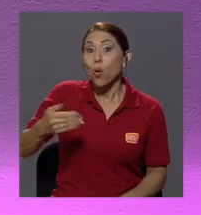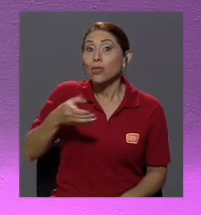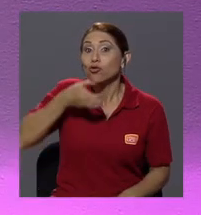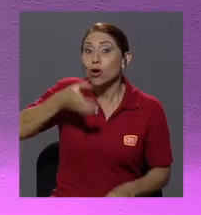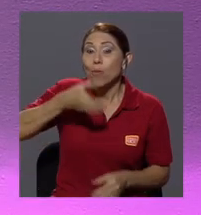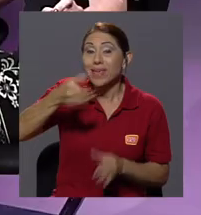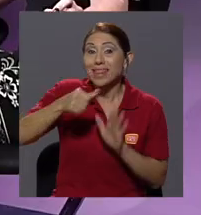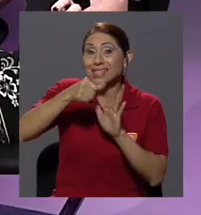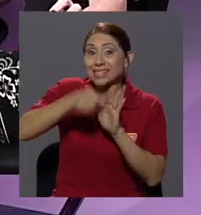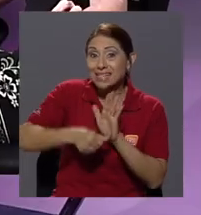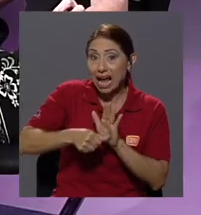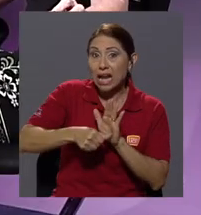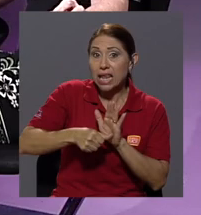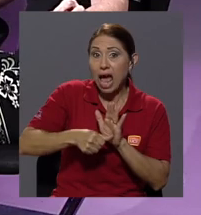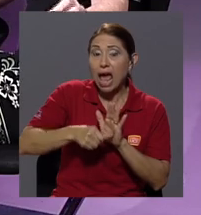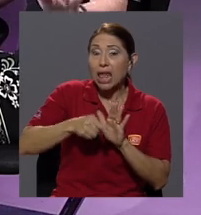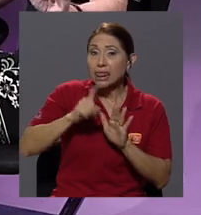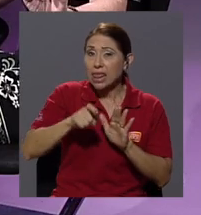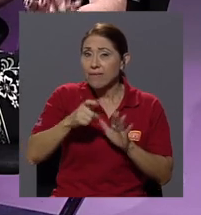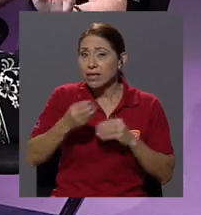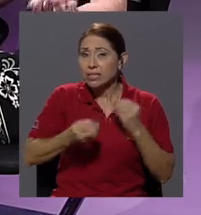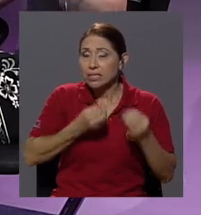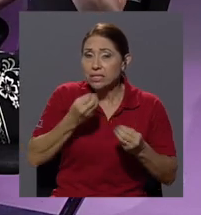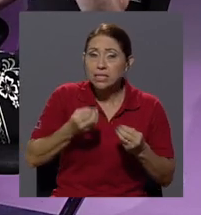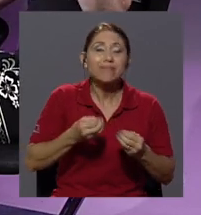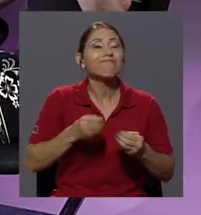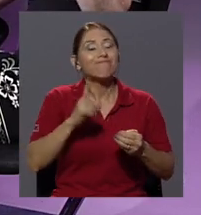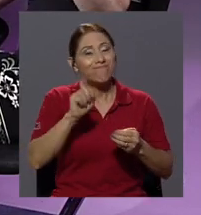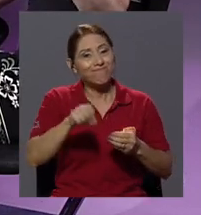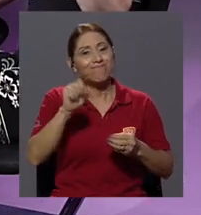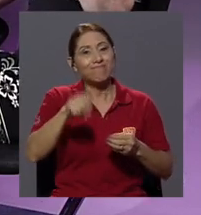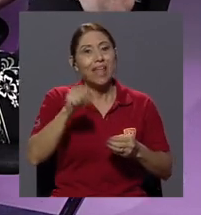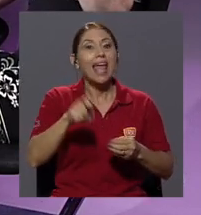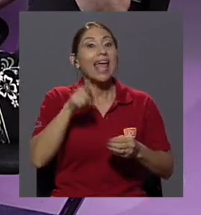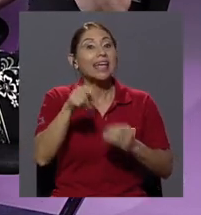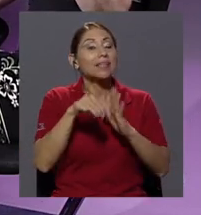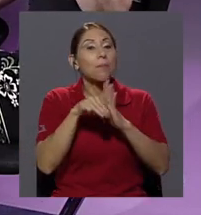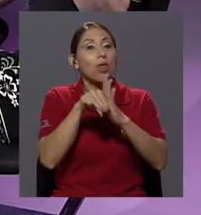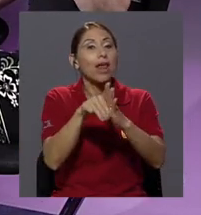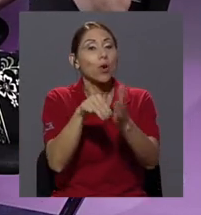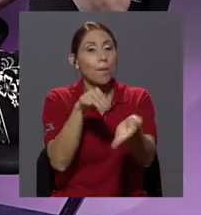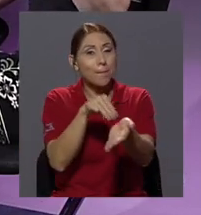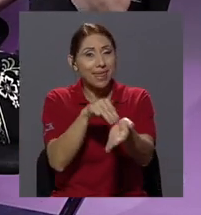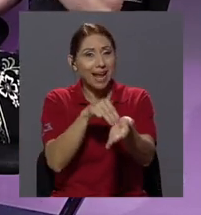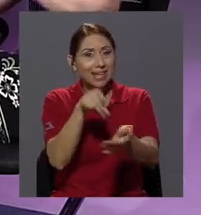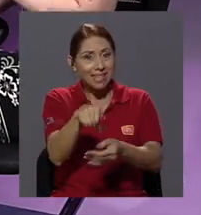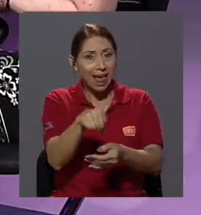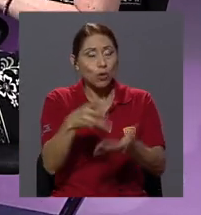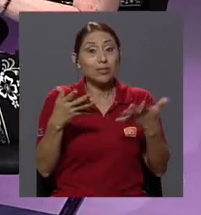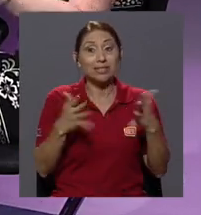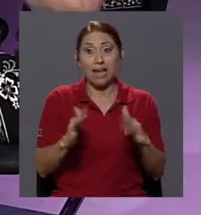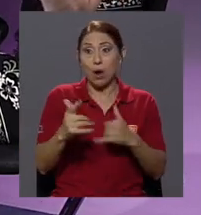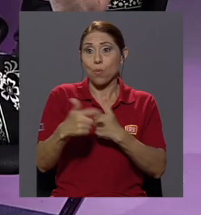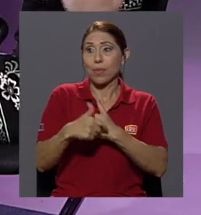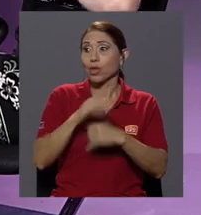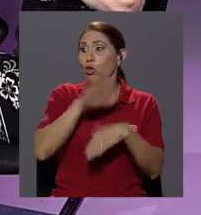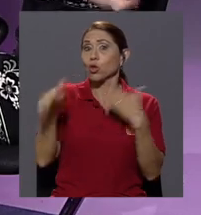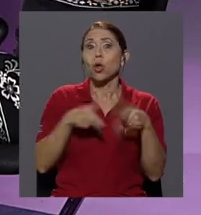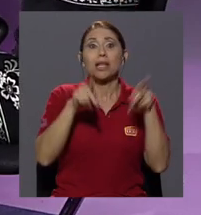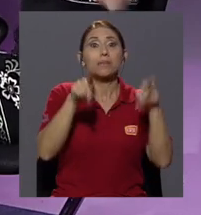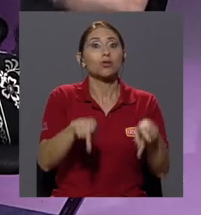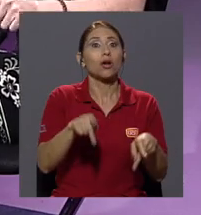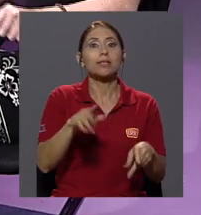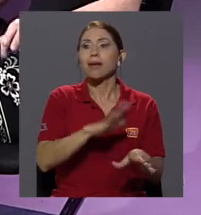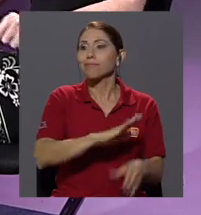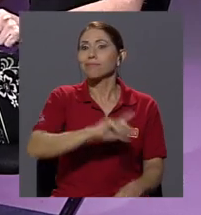necesaria se abre directamente es imposible lo que pasa es que ese es el modelo medicalizado ha llegado a un punto donde